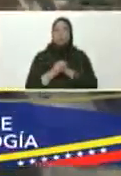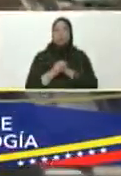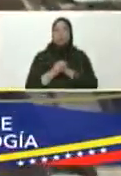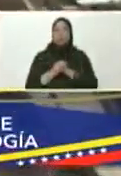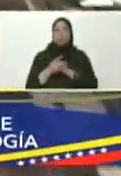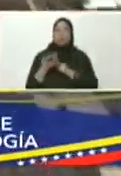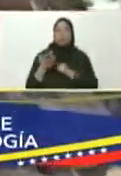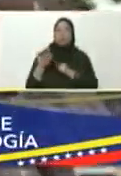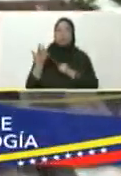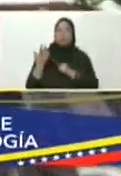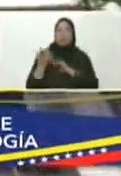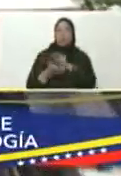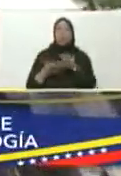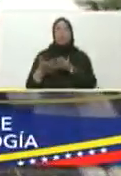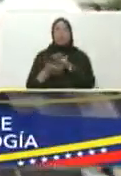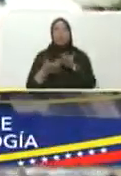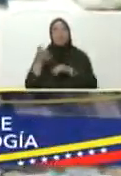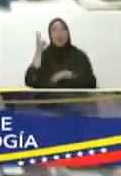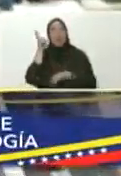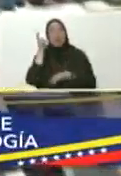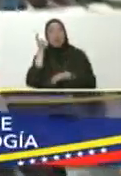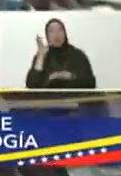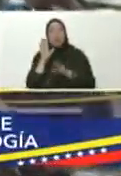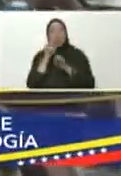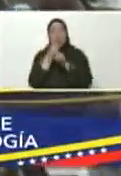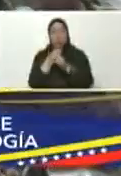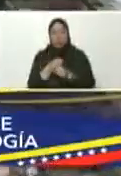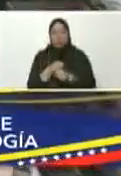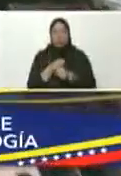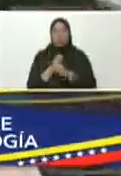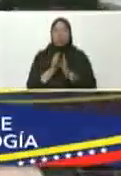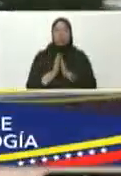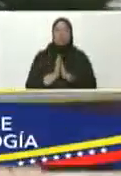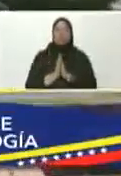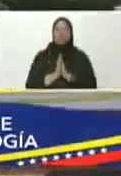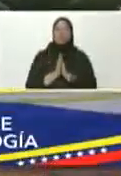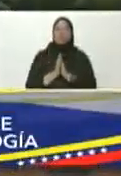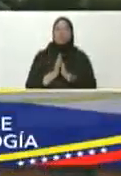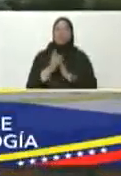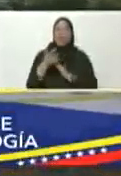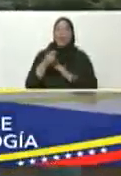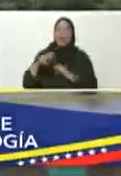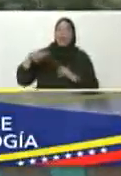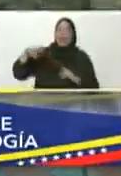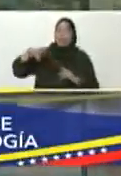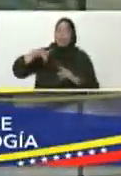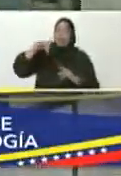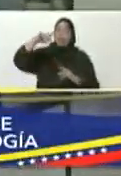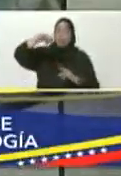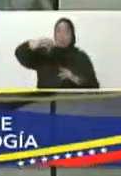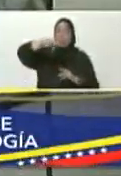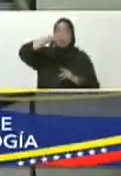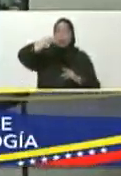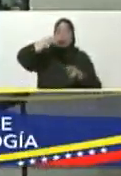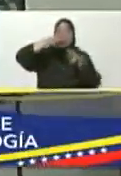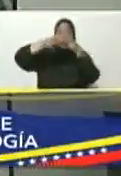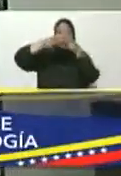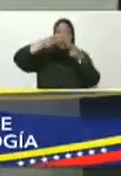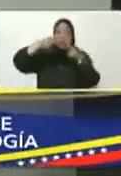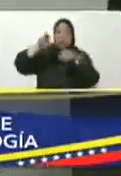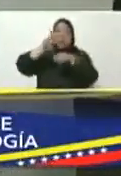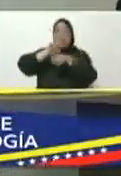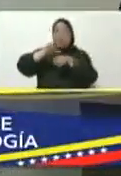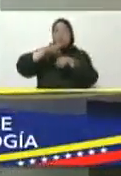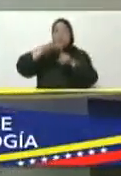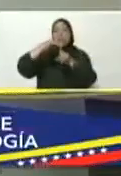¿Por dónde van? Esto es donde estamos ahorita, presidente. Y sí, ahí está un dron en este momento, en tiempo real. Un dron en el aire. Moviéndose. Correcto. Y